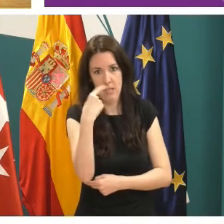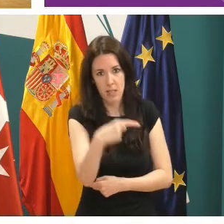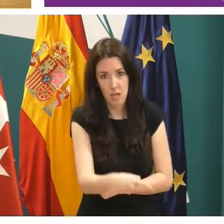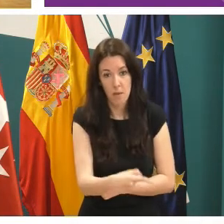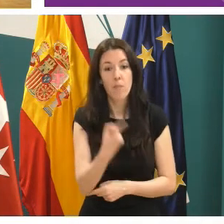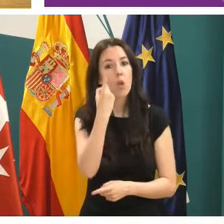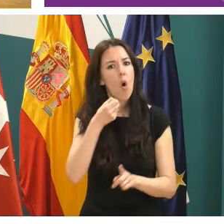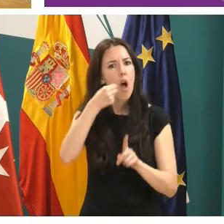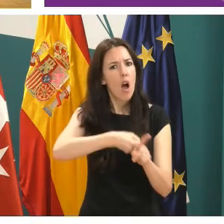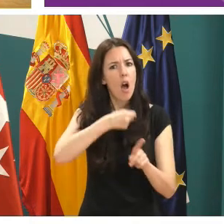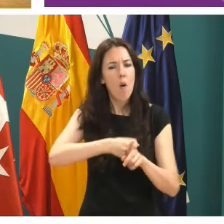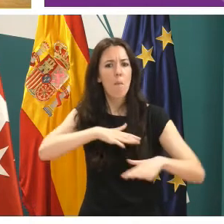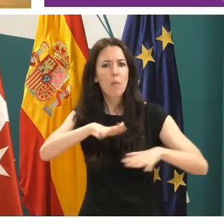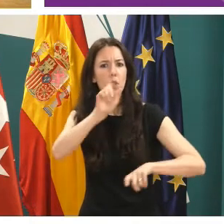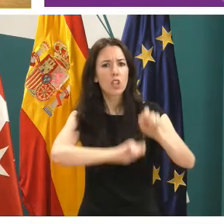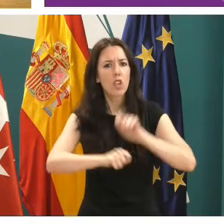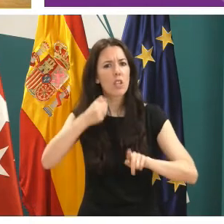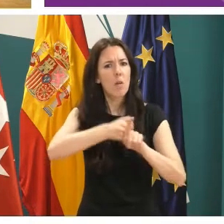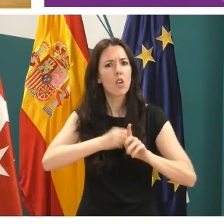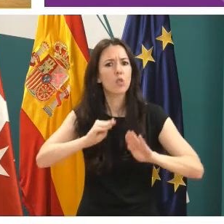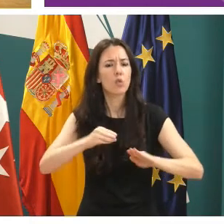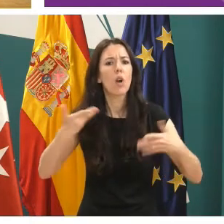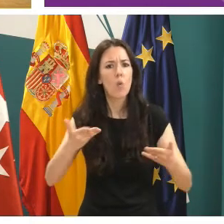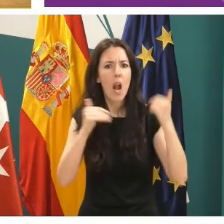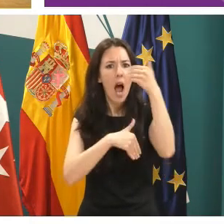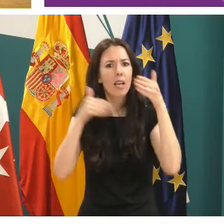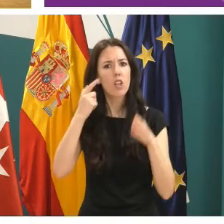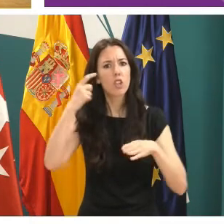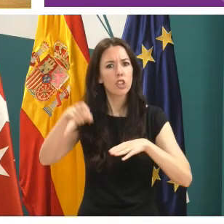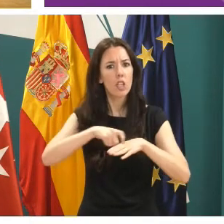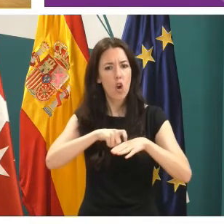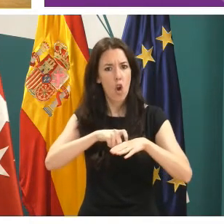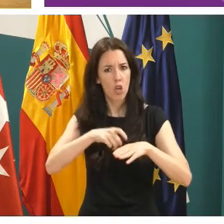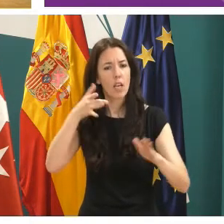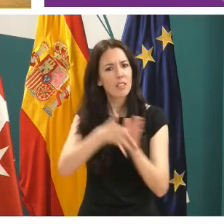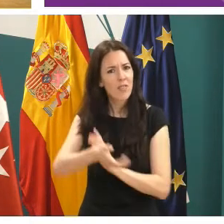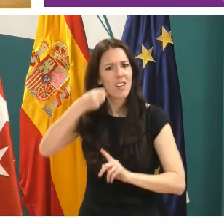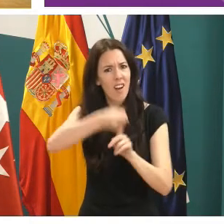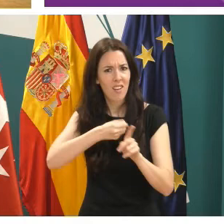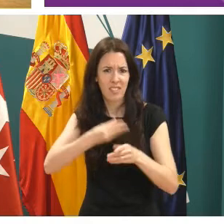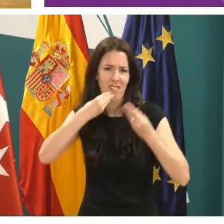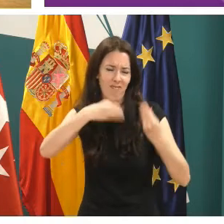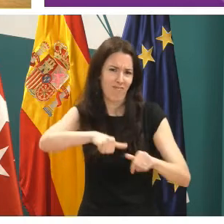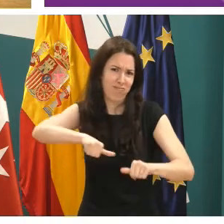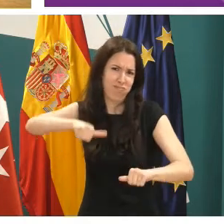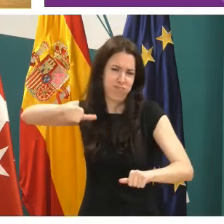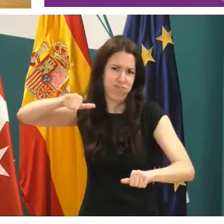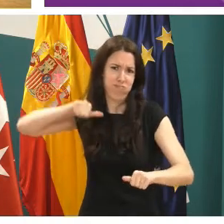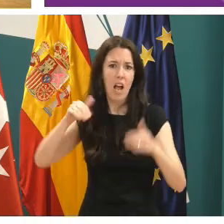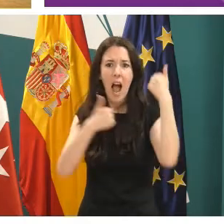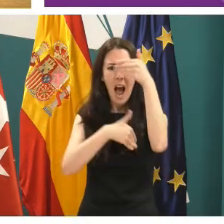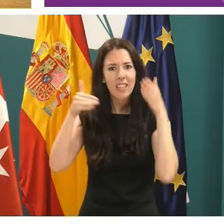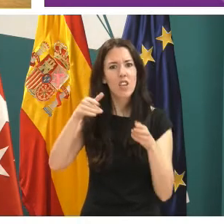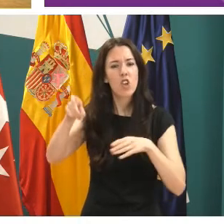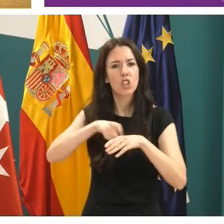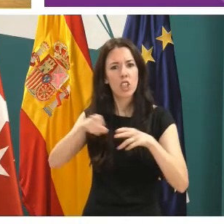las reivindicaciones del movimiento asociativo es la atención psicológica, es una reivindicación ya histórica, ¿no? La atención